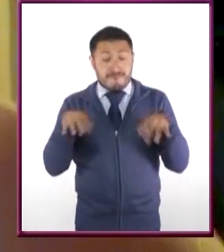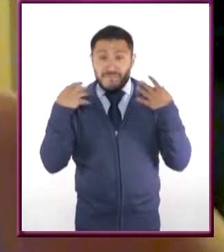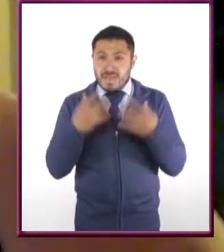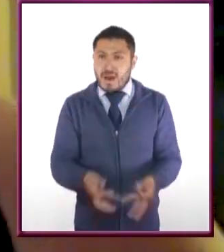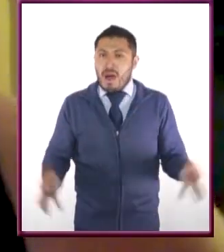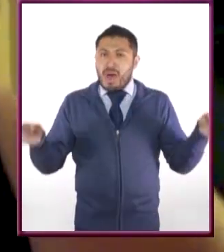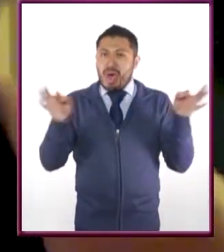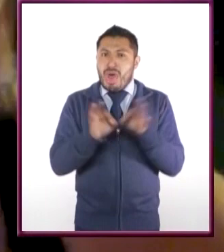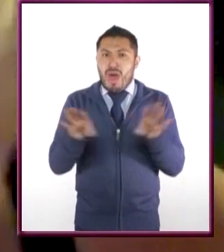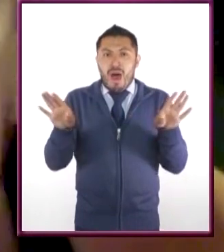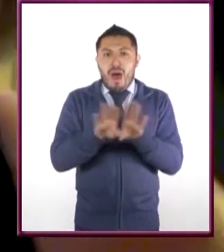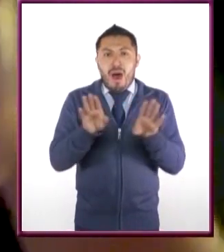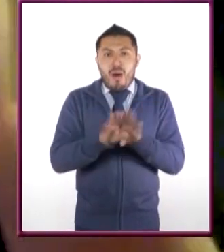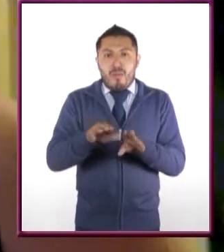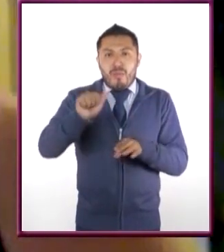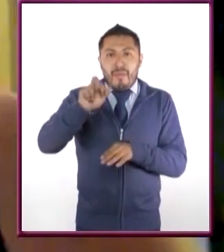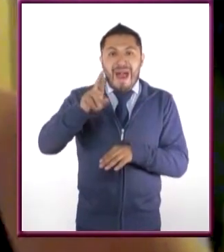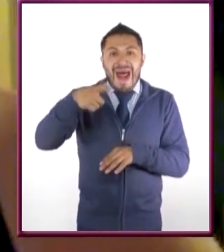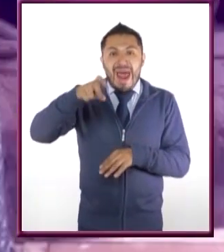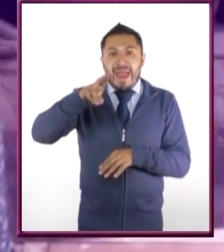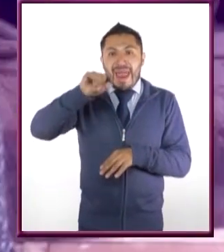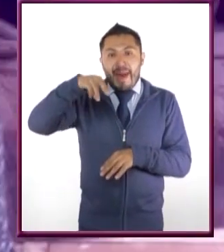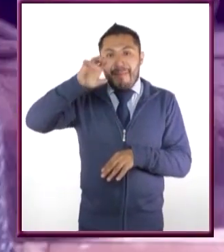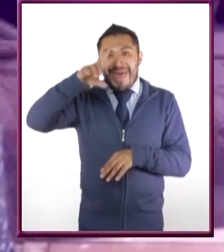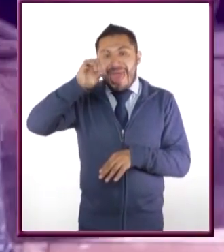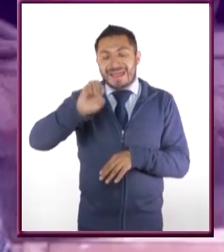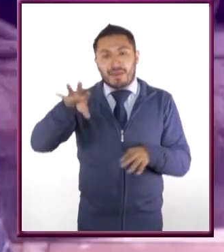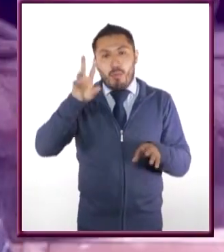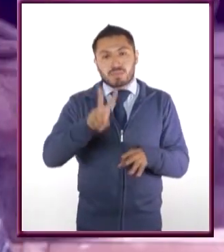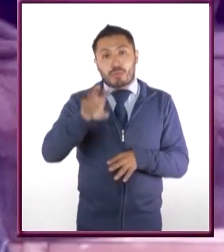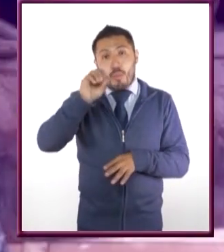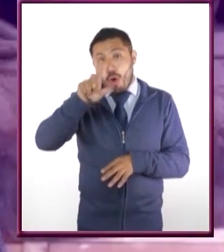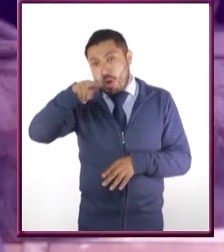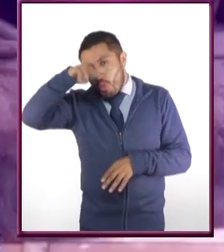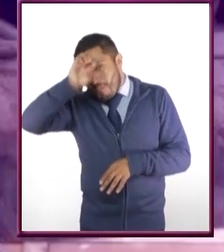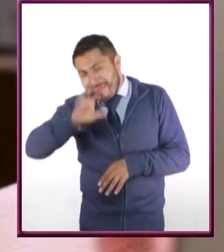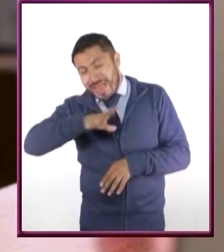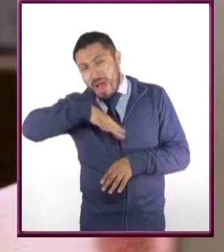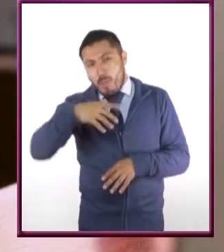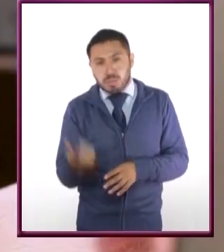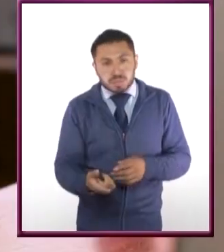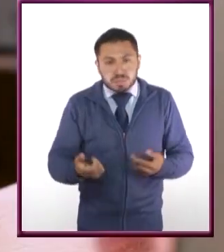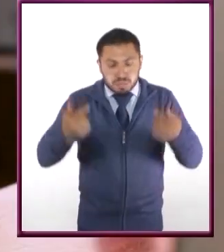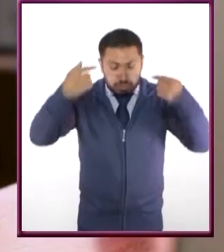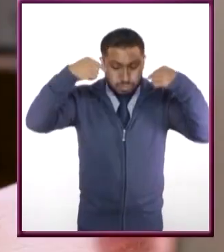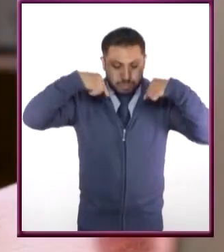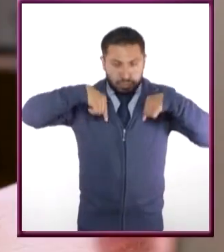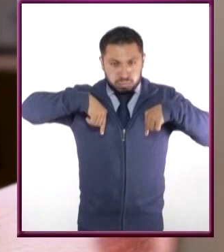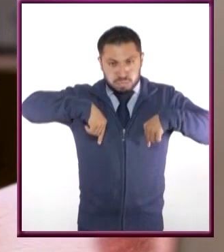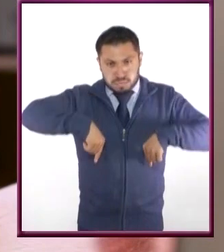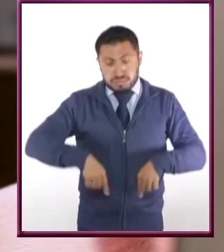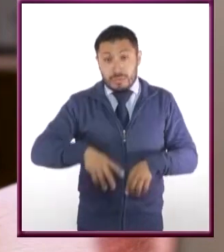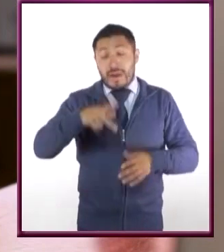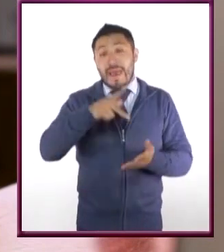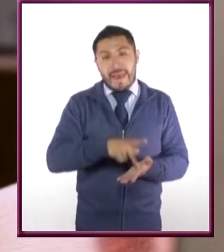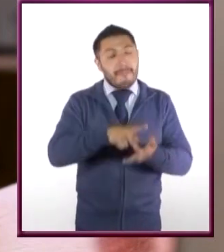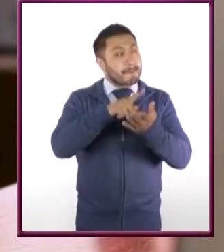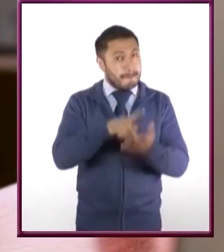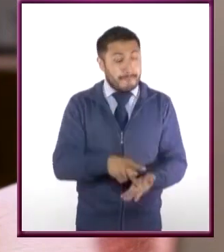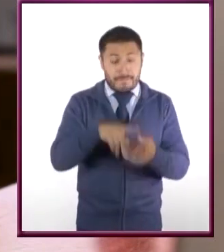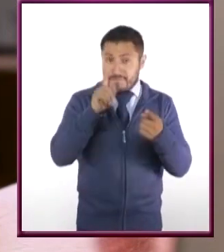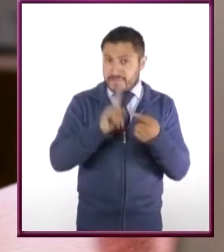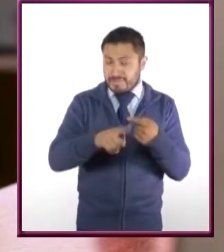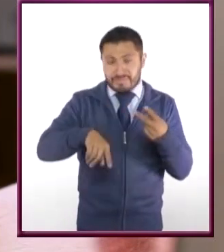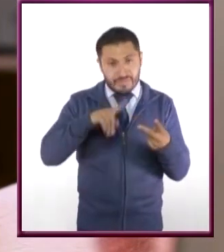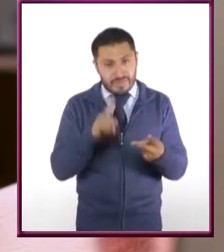fundamentales como el principio de Arquímedes, en donde el volumen se desplaza por el cuerpo, o sea, tenemos peso-volumen